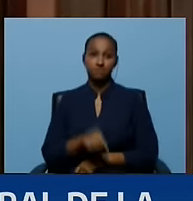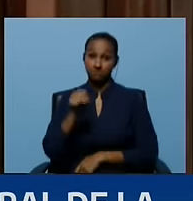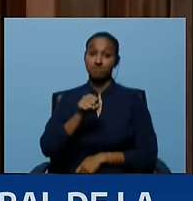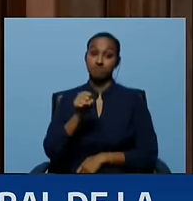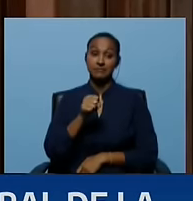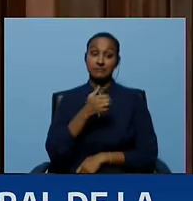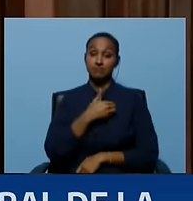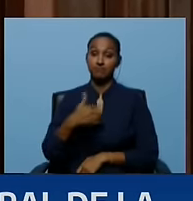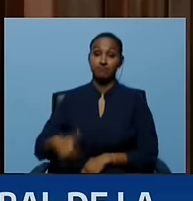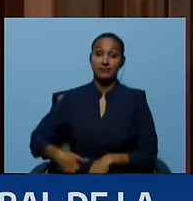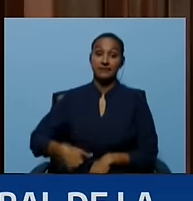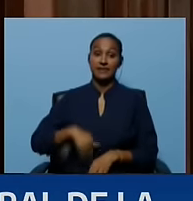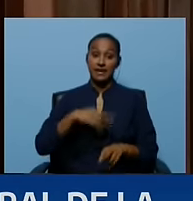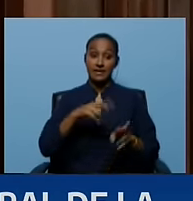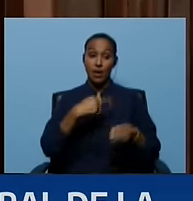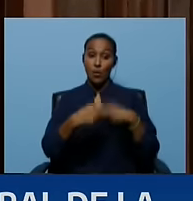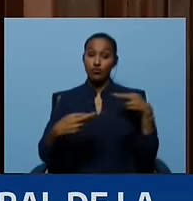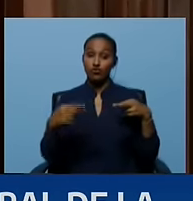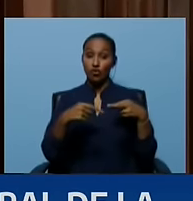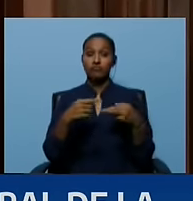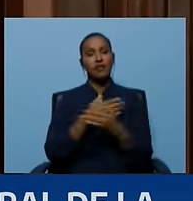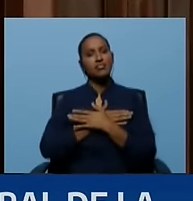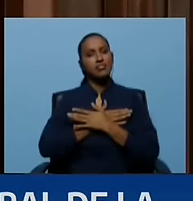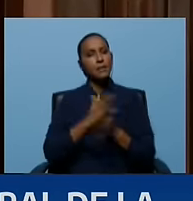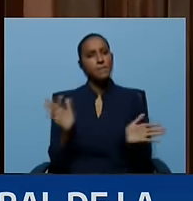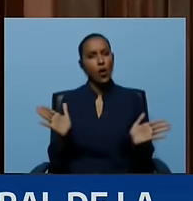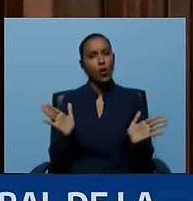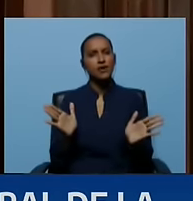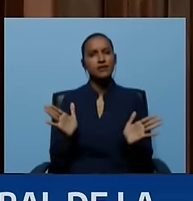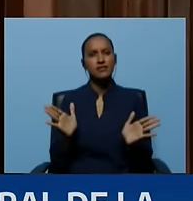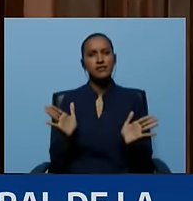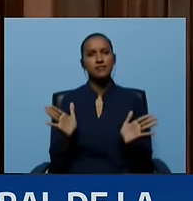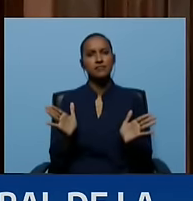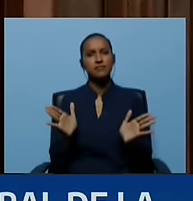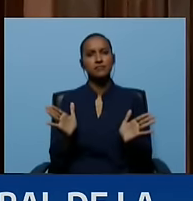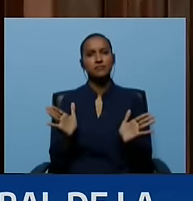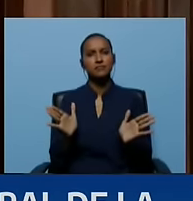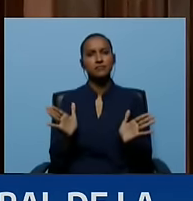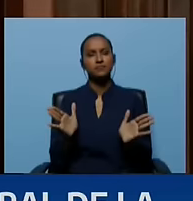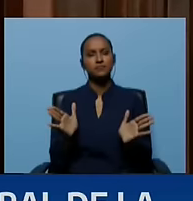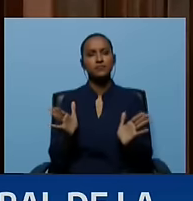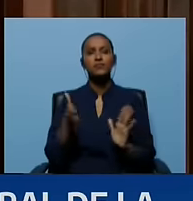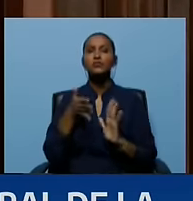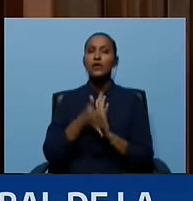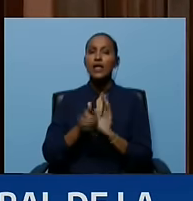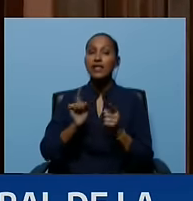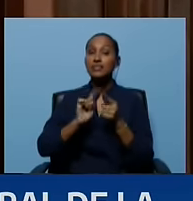bolivariana dispone de los cuadros que tiene para las distintas responsabilidades. Y en este